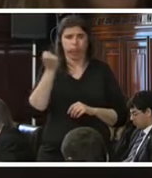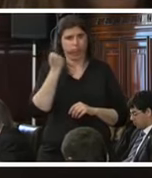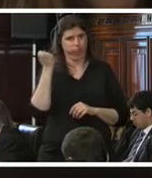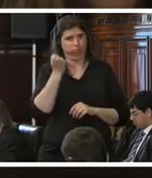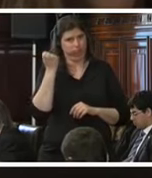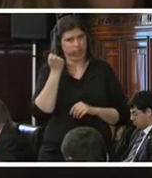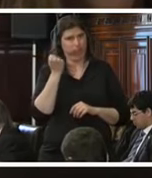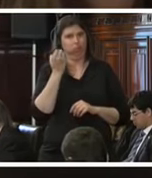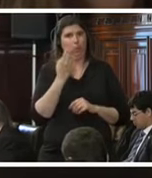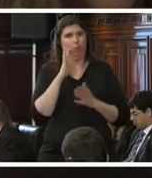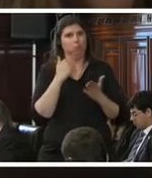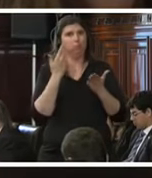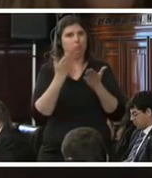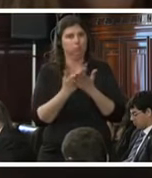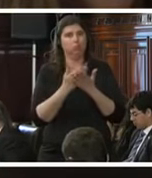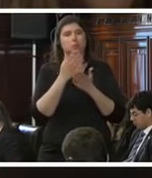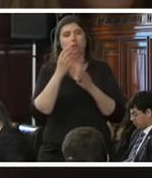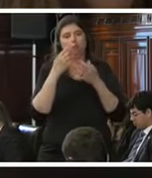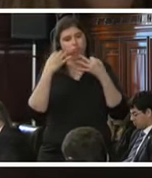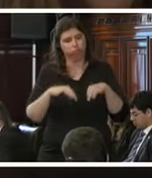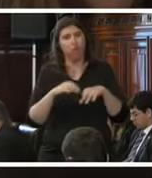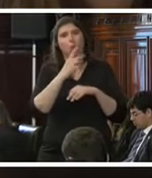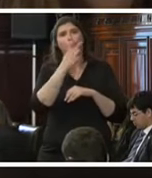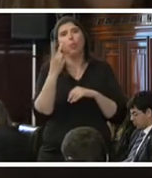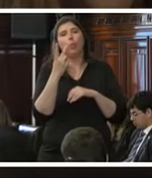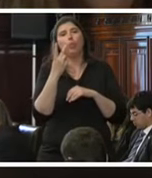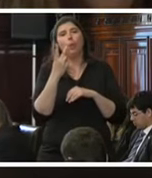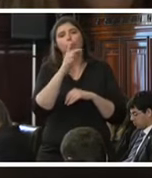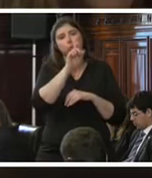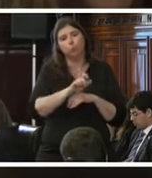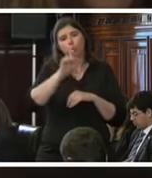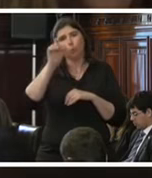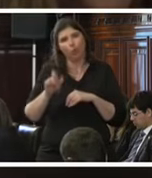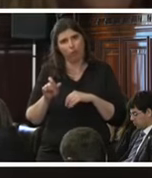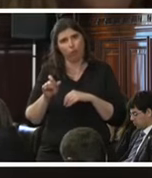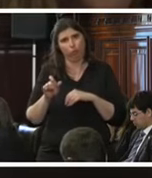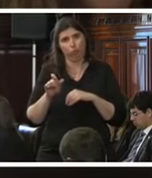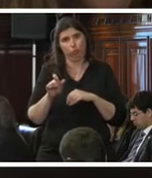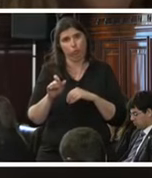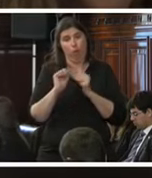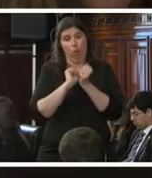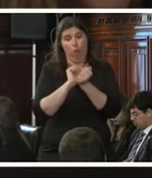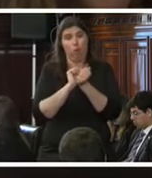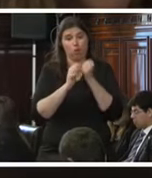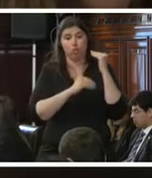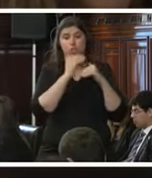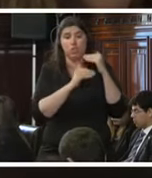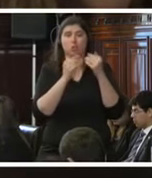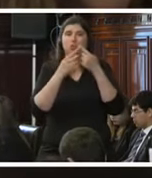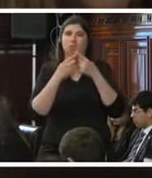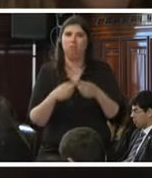una situación esquemática abstracta a dos sujetos procesales absolutamente distintos entre